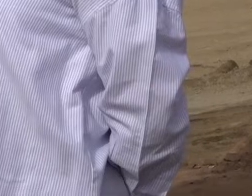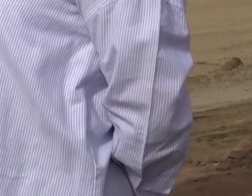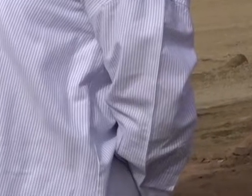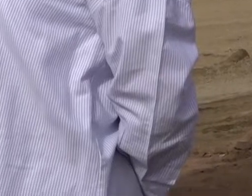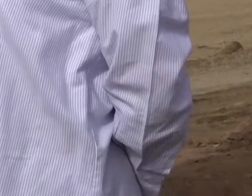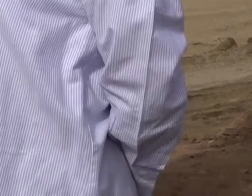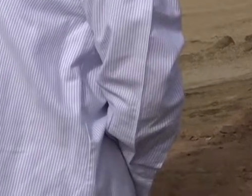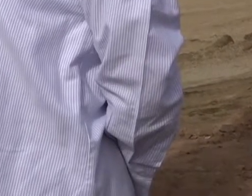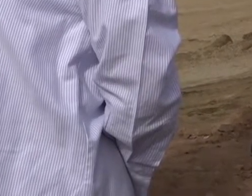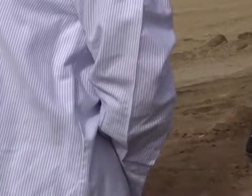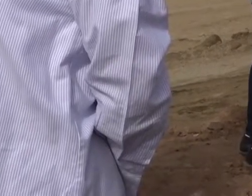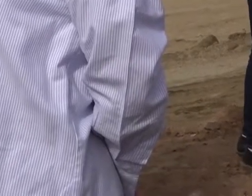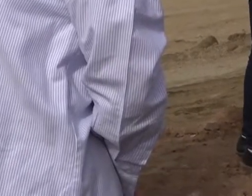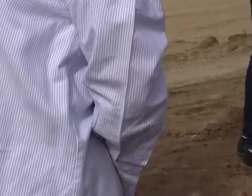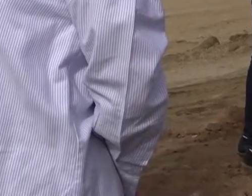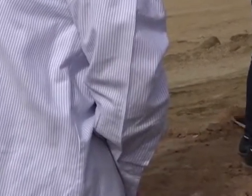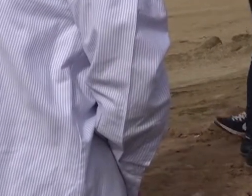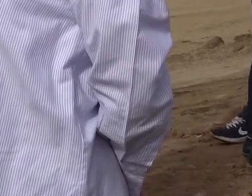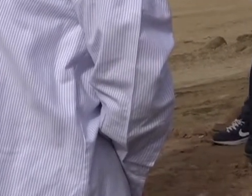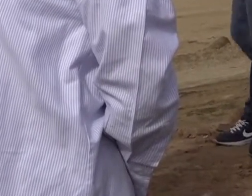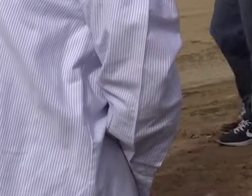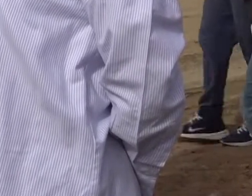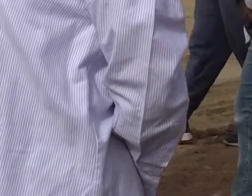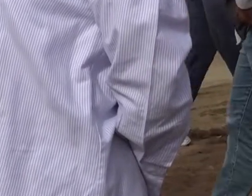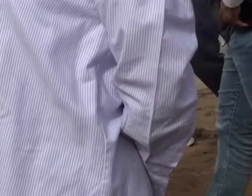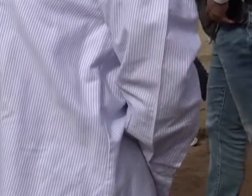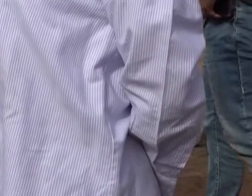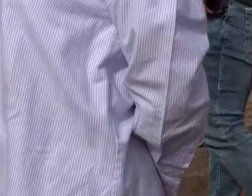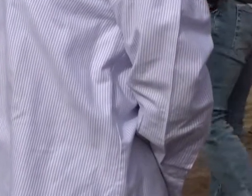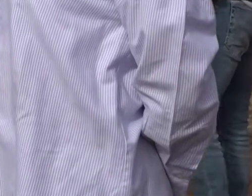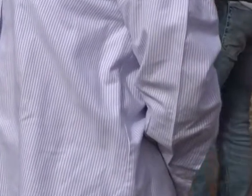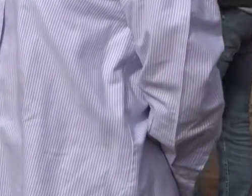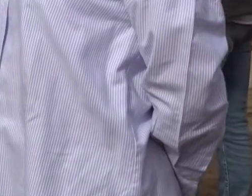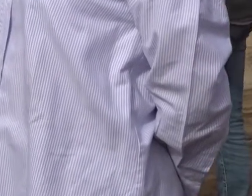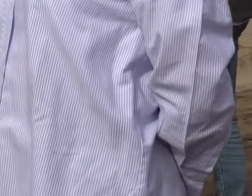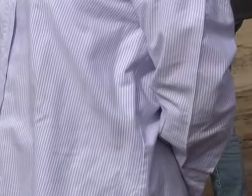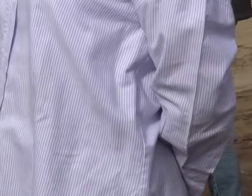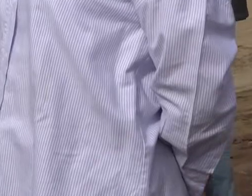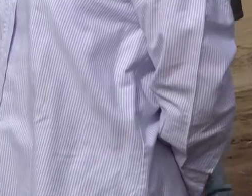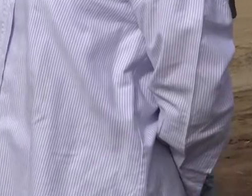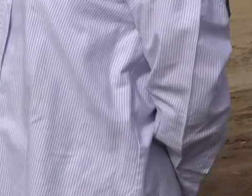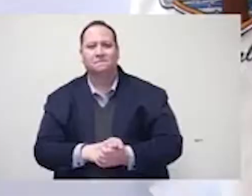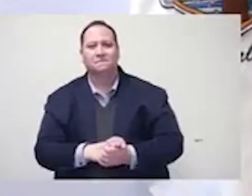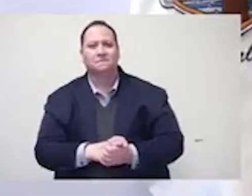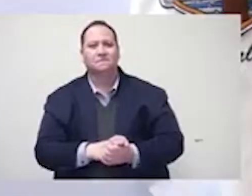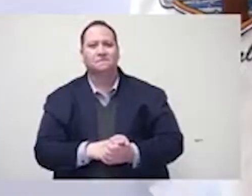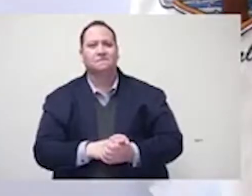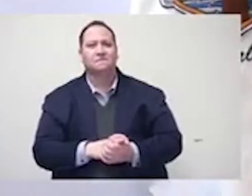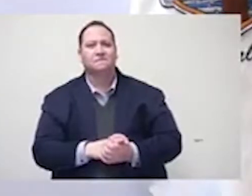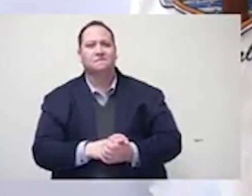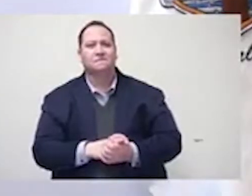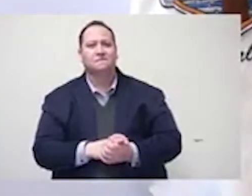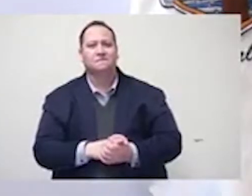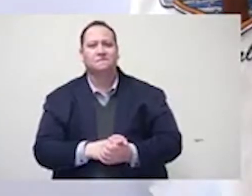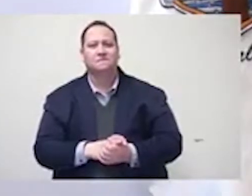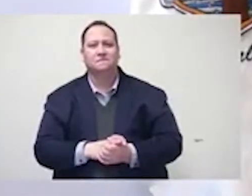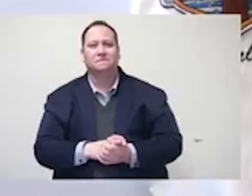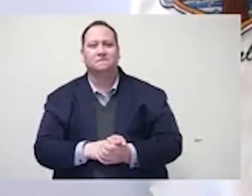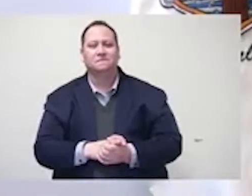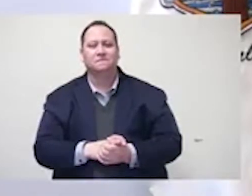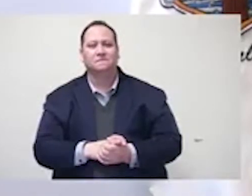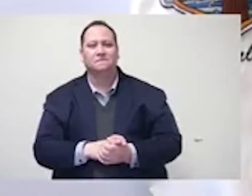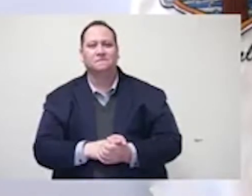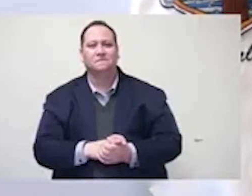se llevó su esposo a la gira de trabajo por Europa pero su presencia en el viaje no le costó al pueblo baja californiano así lo dejó ver la gobernadora